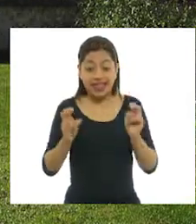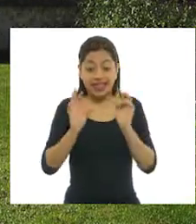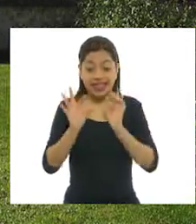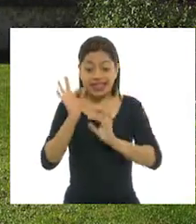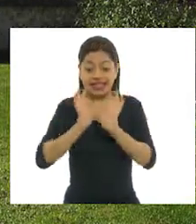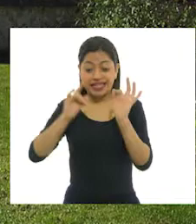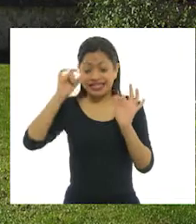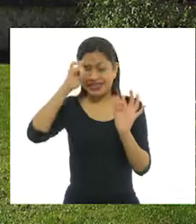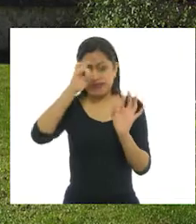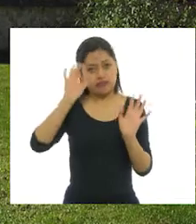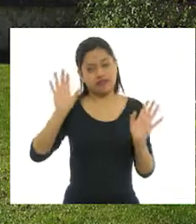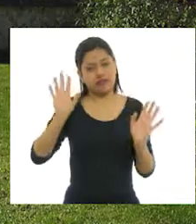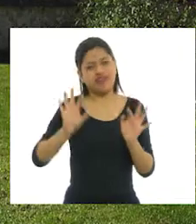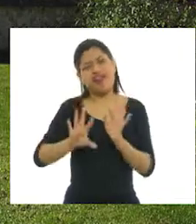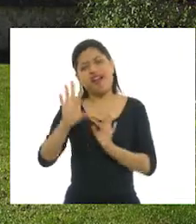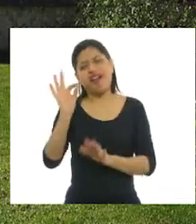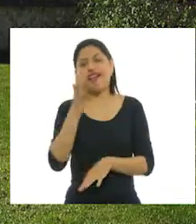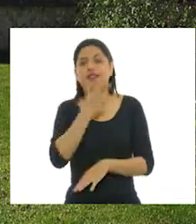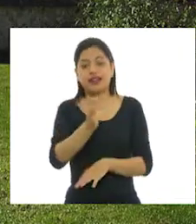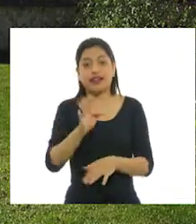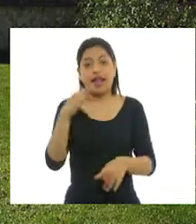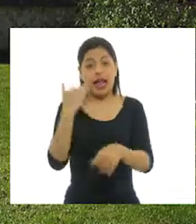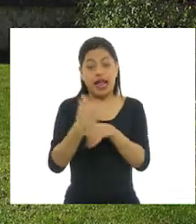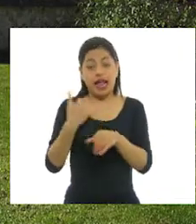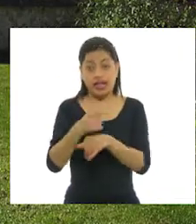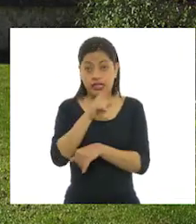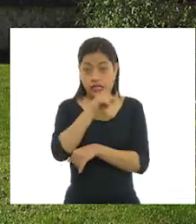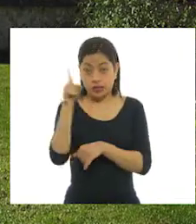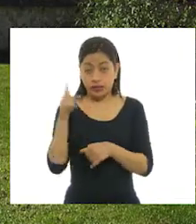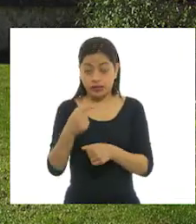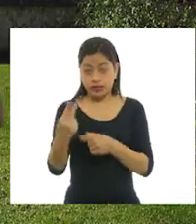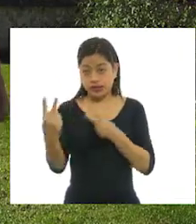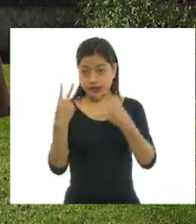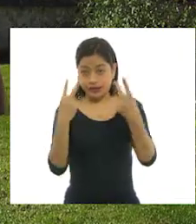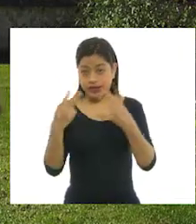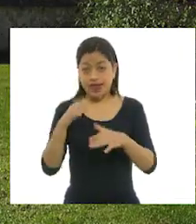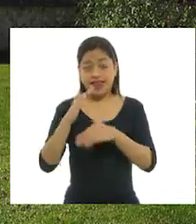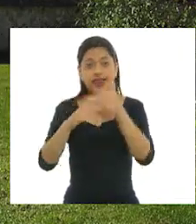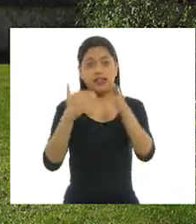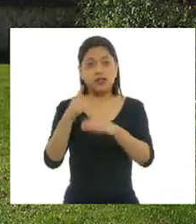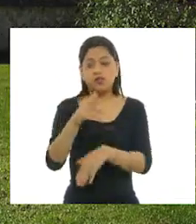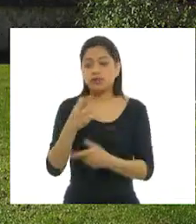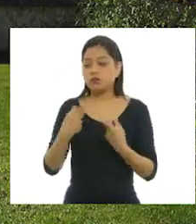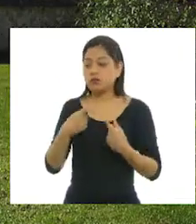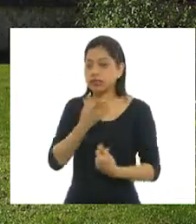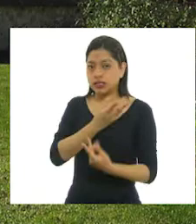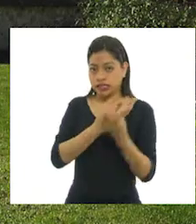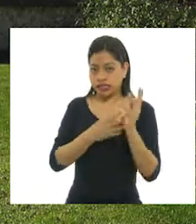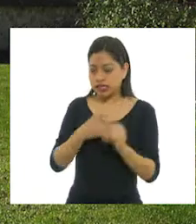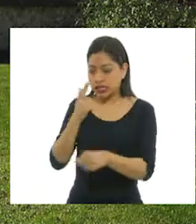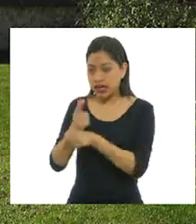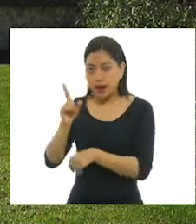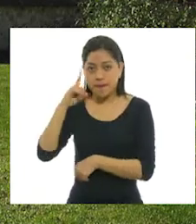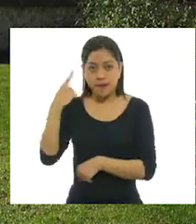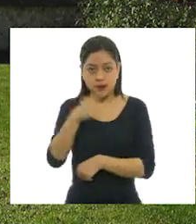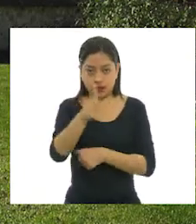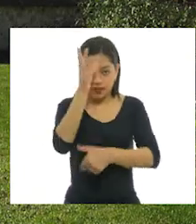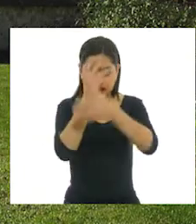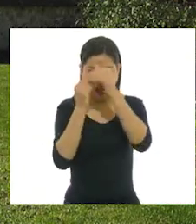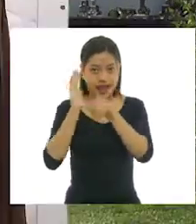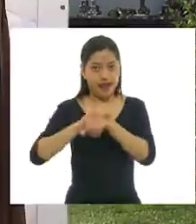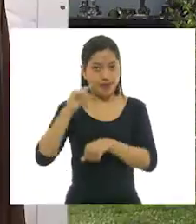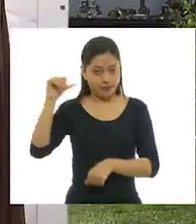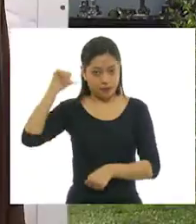Dejaremos esto aquí como cápsula del tiempo, hasta que sean descubiertos por Karl Orff, para que se sepa más sobre la vida en la Edad